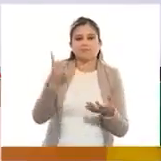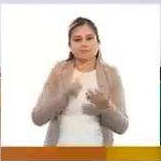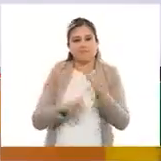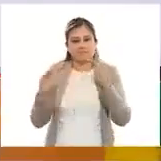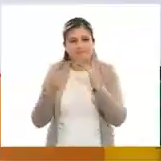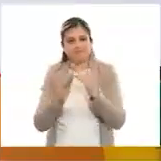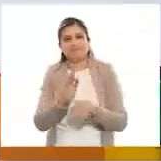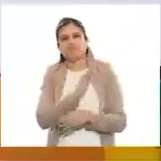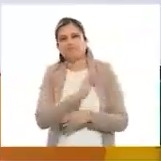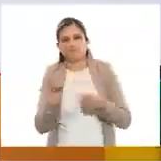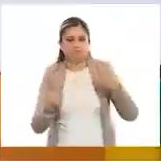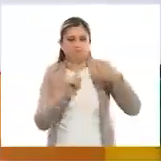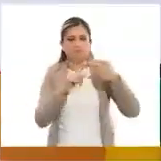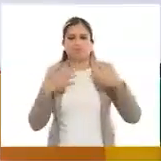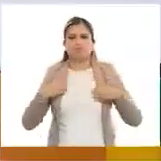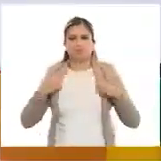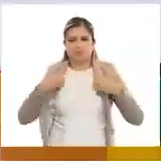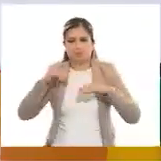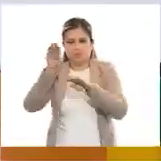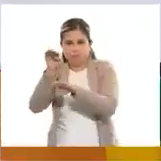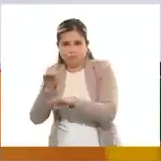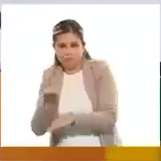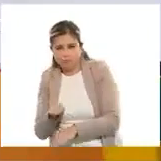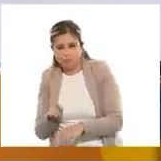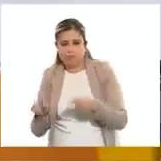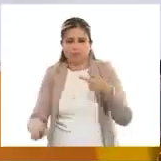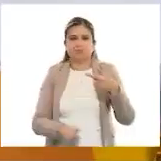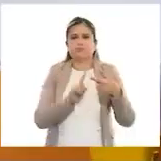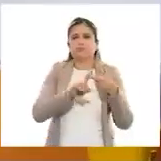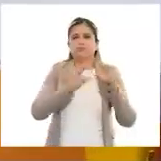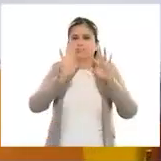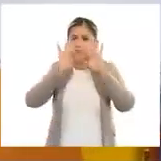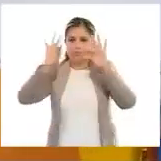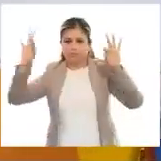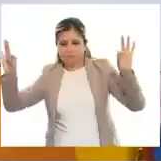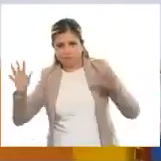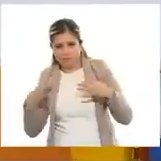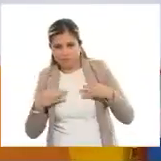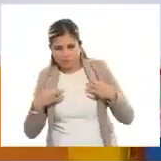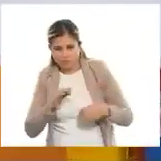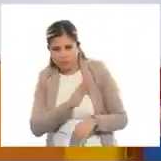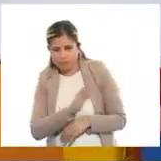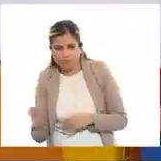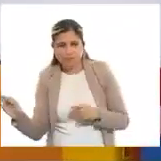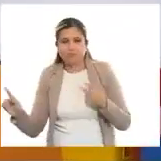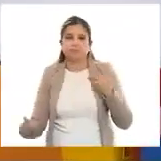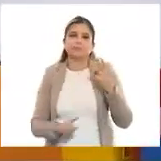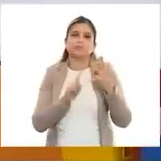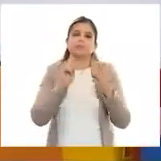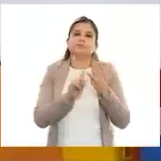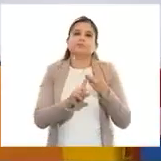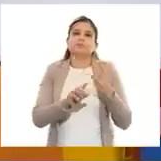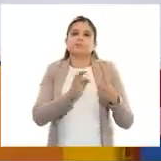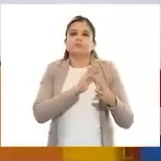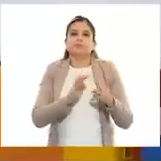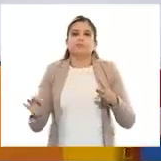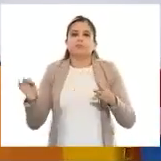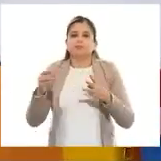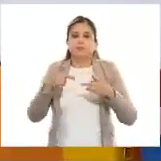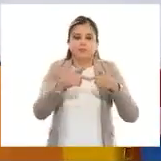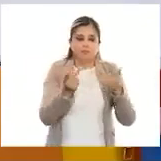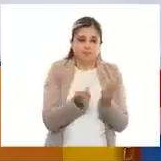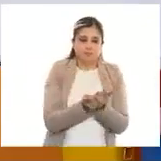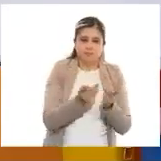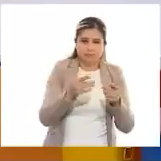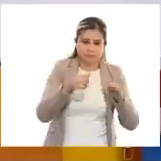dijimos que pueden doblar la ropa, ya dijimos que pueden tenderla, ya dijimos que pueden poner los platos en la